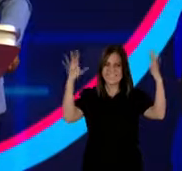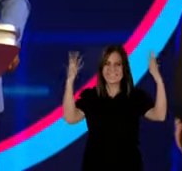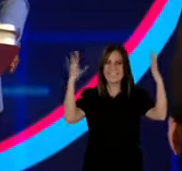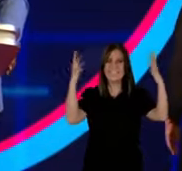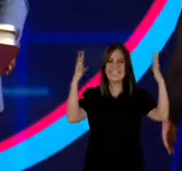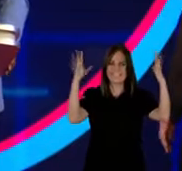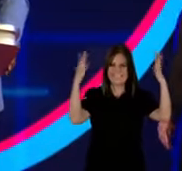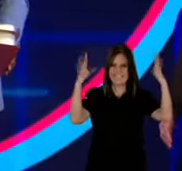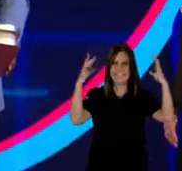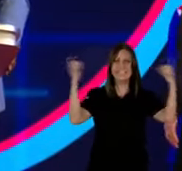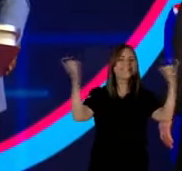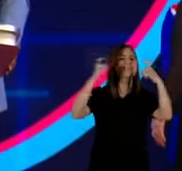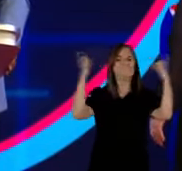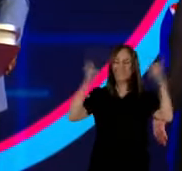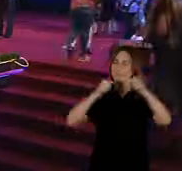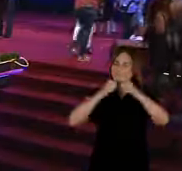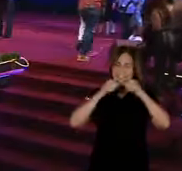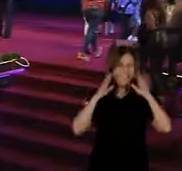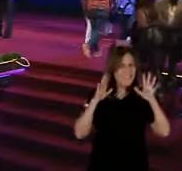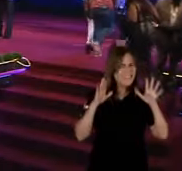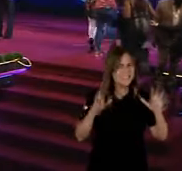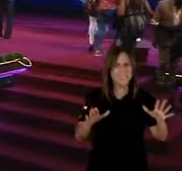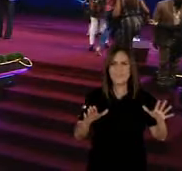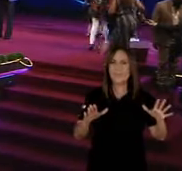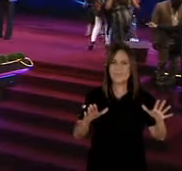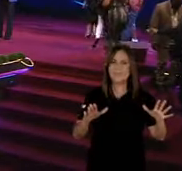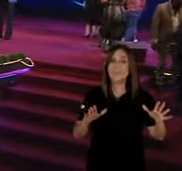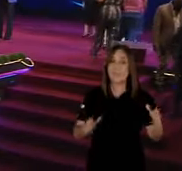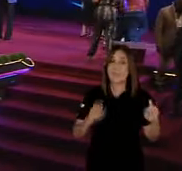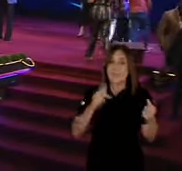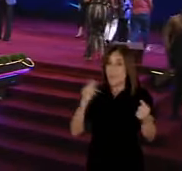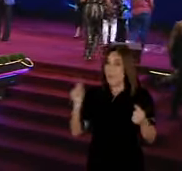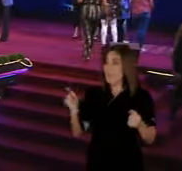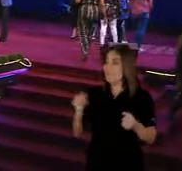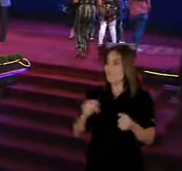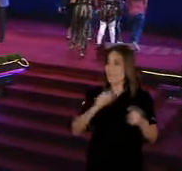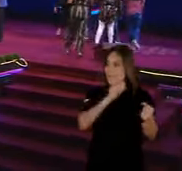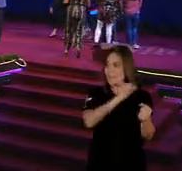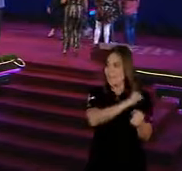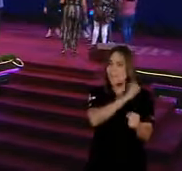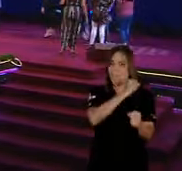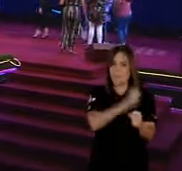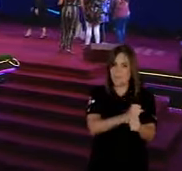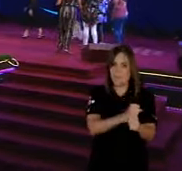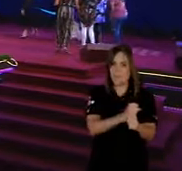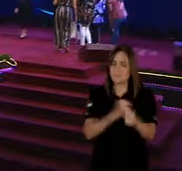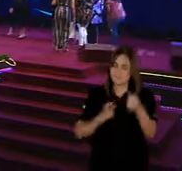fue una bendición, un esfuerzo de Estefan y todo el Ministerio Éfata.